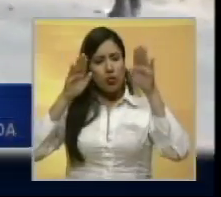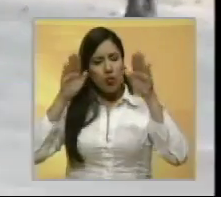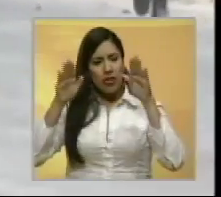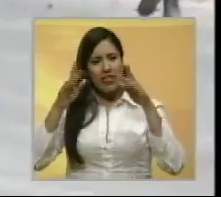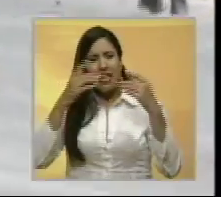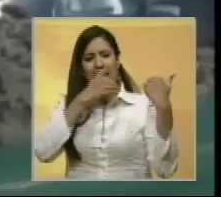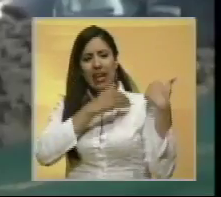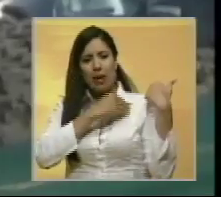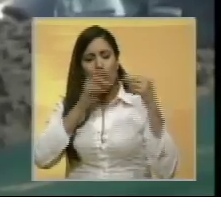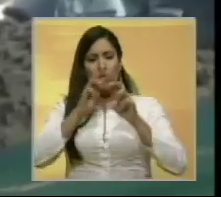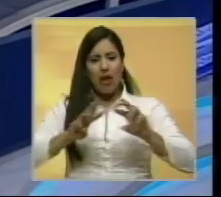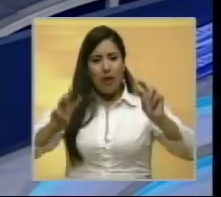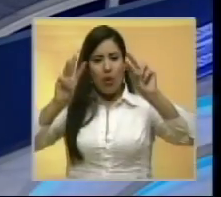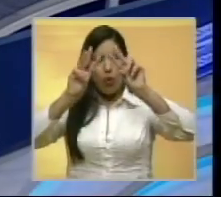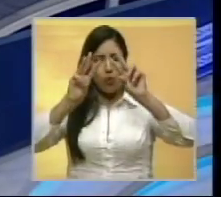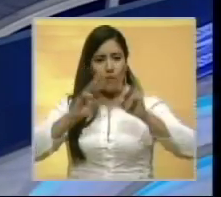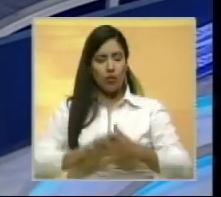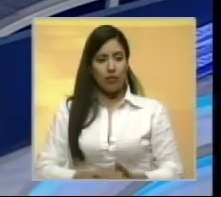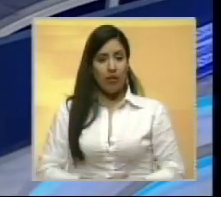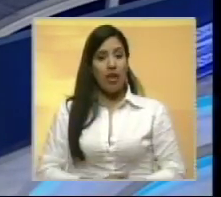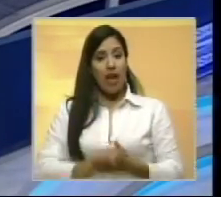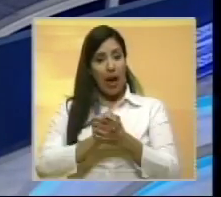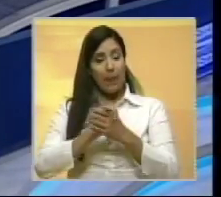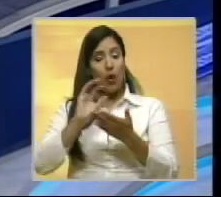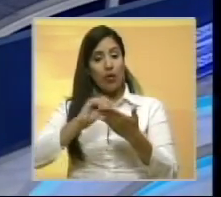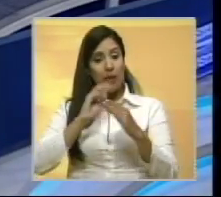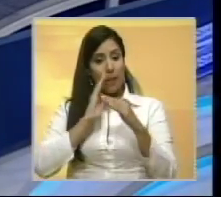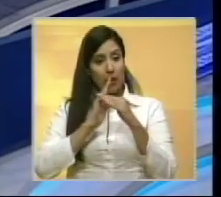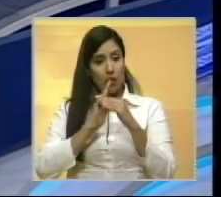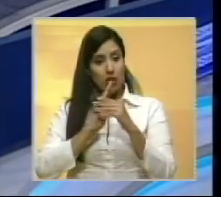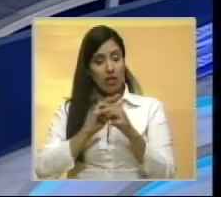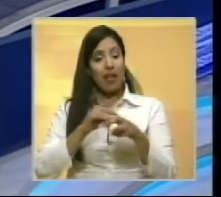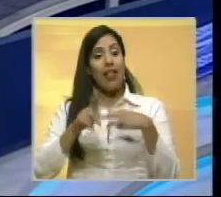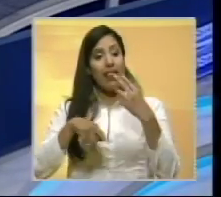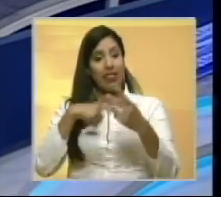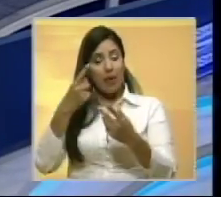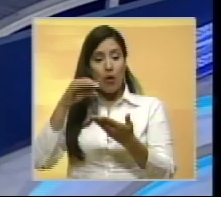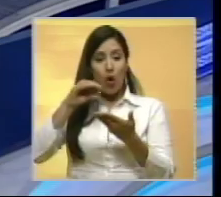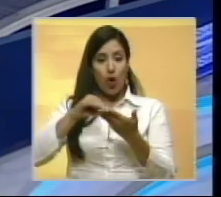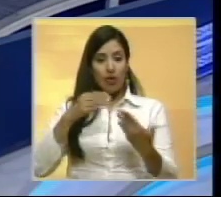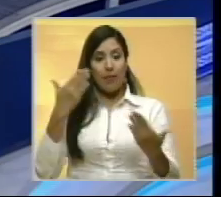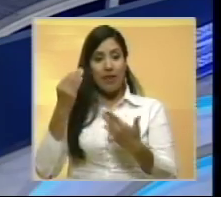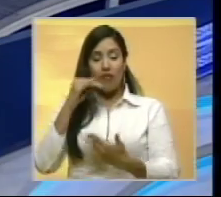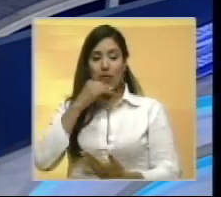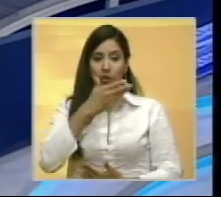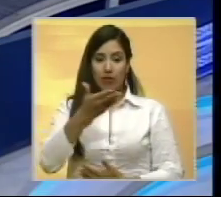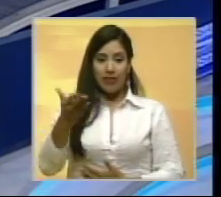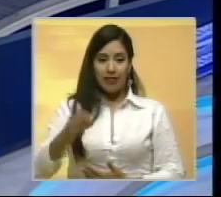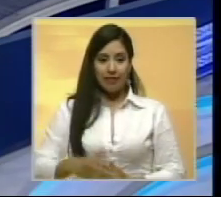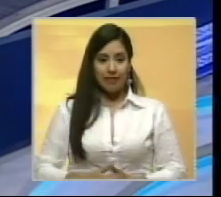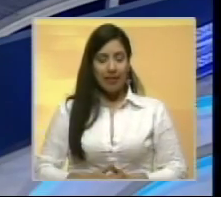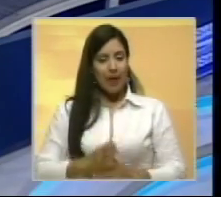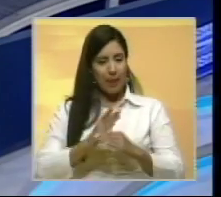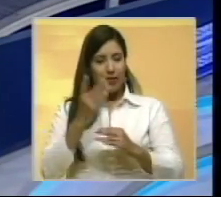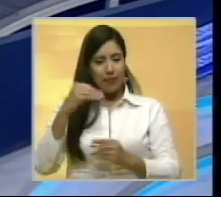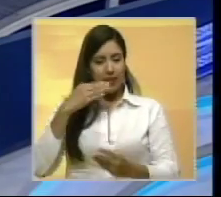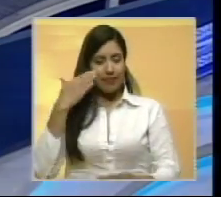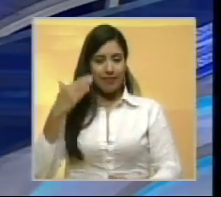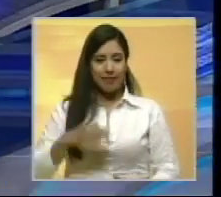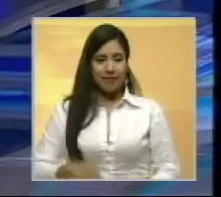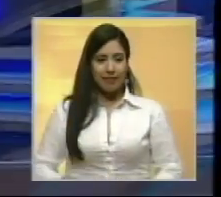ellos delegados de la ONU. Amigos, hacemos una nueva pausa. A regreso volvemos con más información para ustedes. No se aparten de la